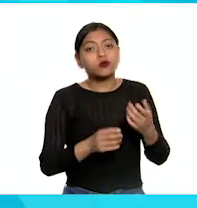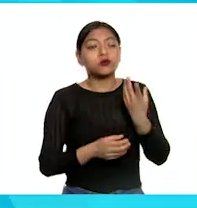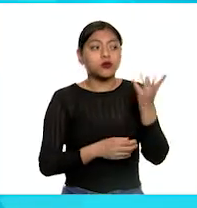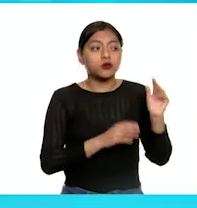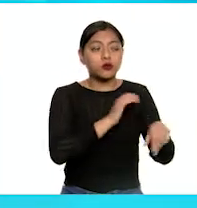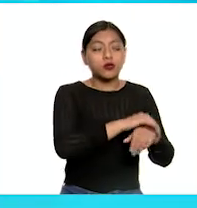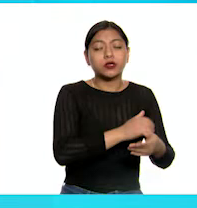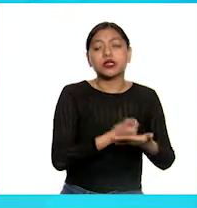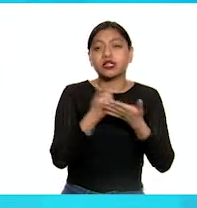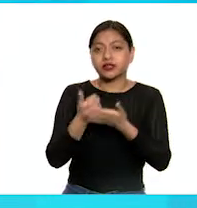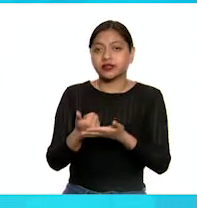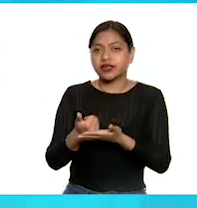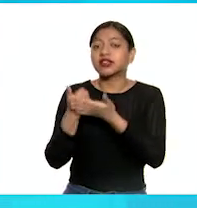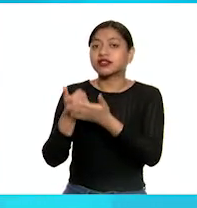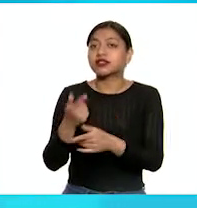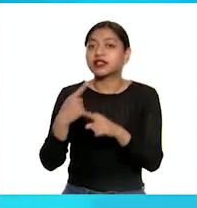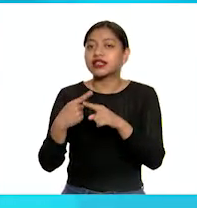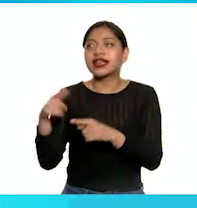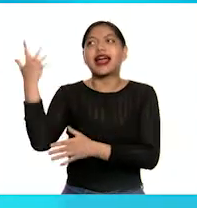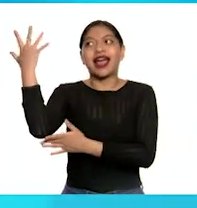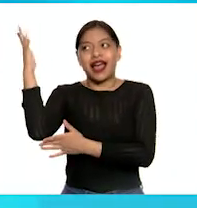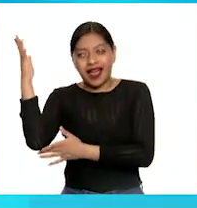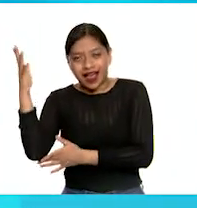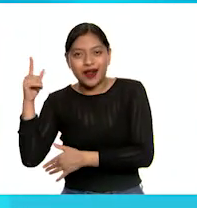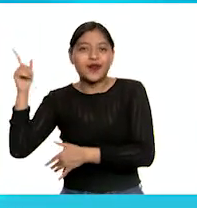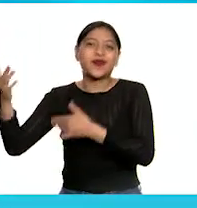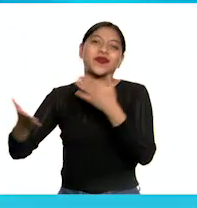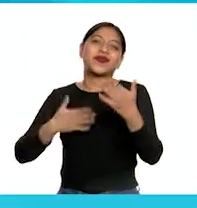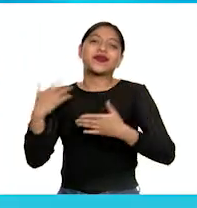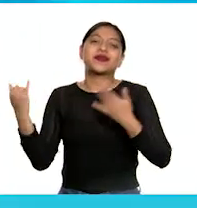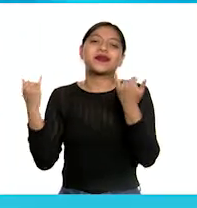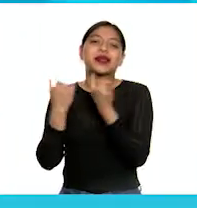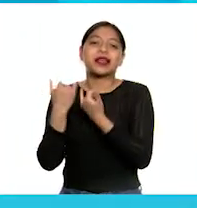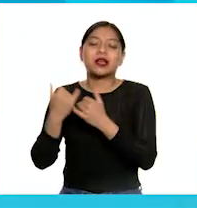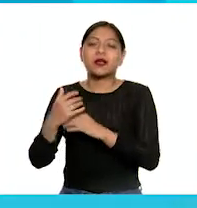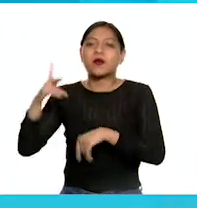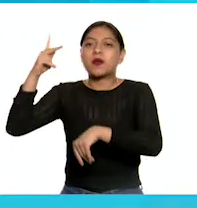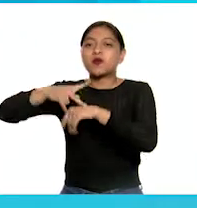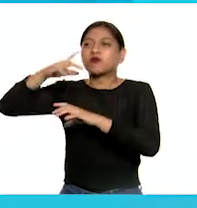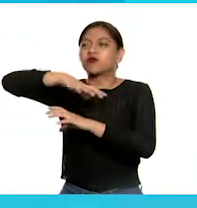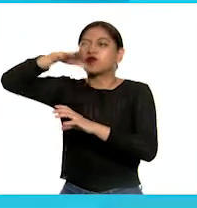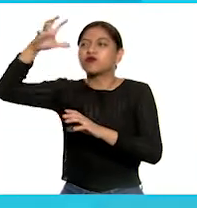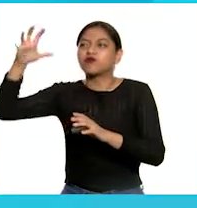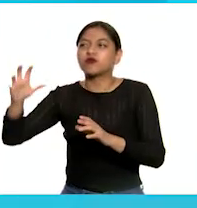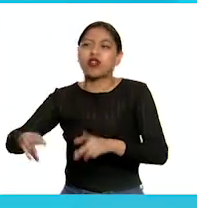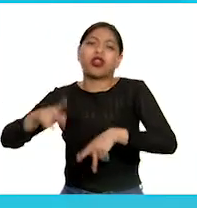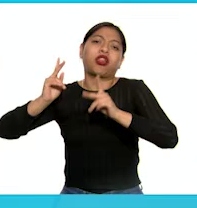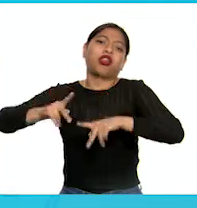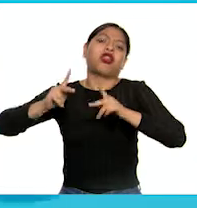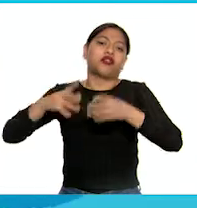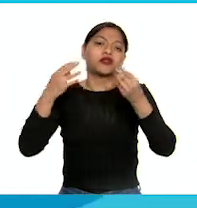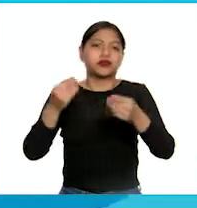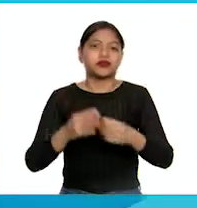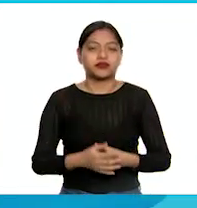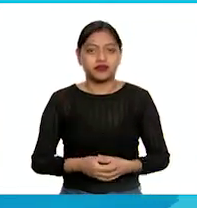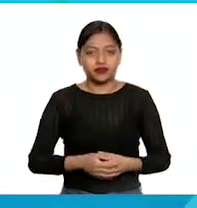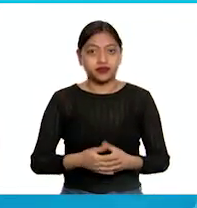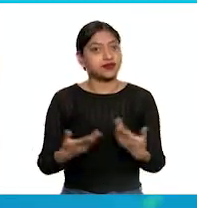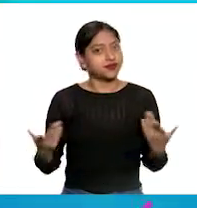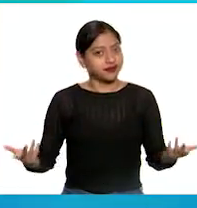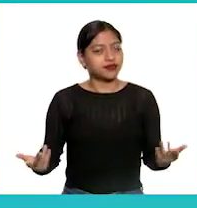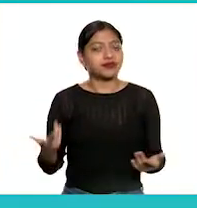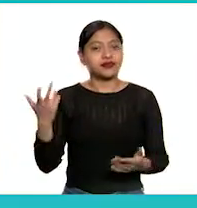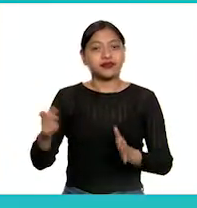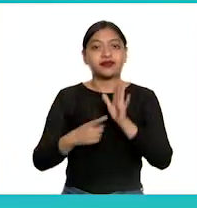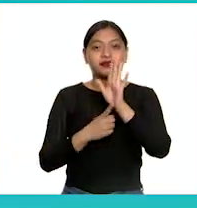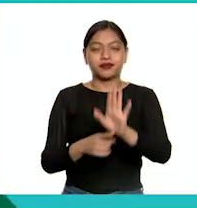Lo ayudará un árbol juguetón y una cueva parlanchina. ¡Ay, un árbol juguetón! Sí, esto nos lo